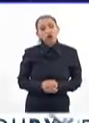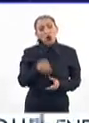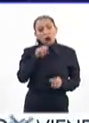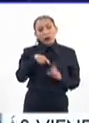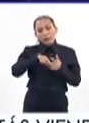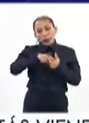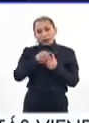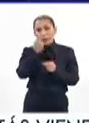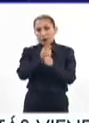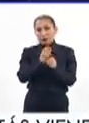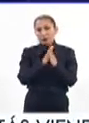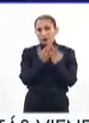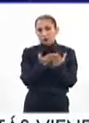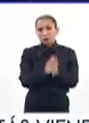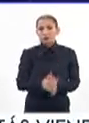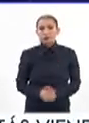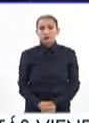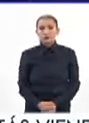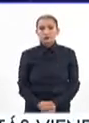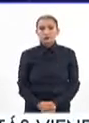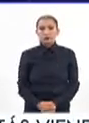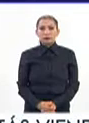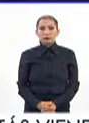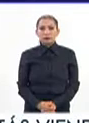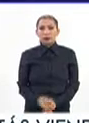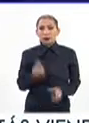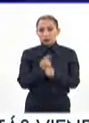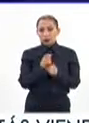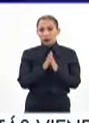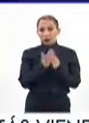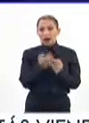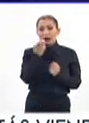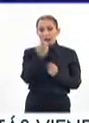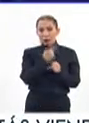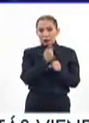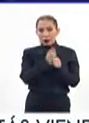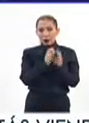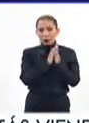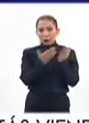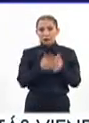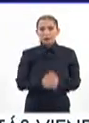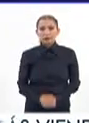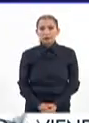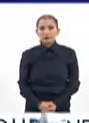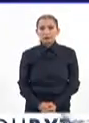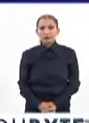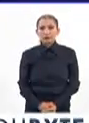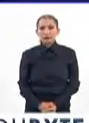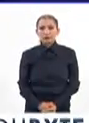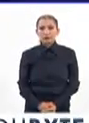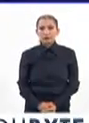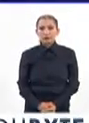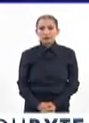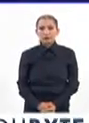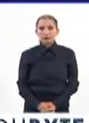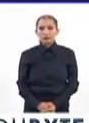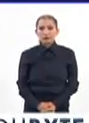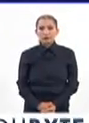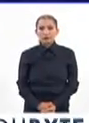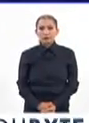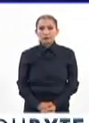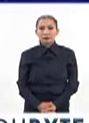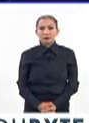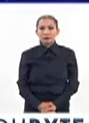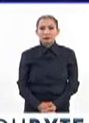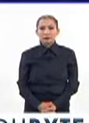así surgió básicamente, ¿no? Ese primer libro. A ver, este es el primer libro. Aquí. Ahí está. Me la